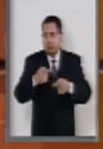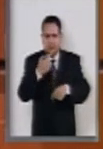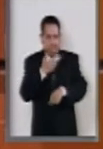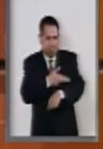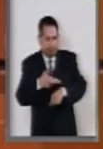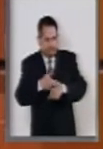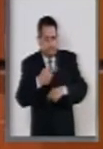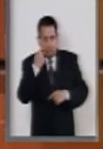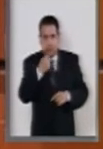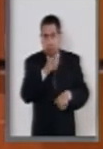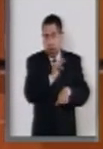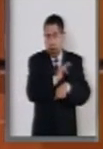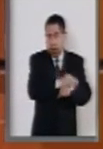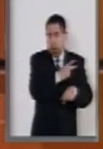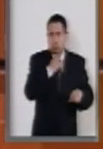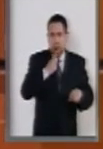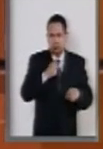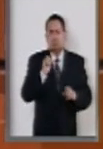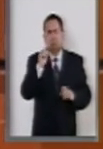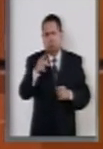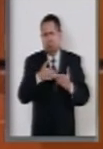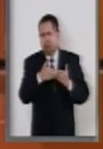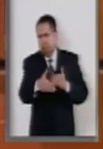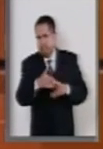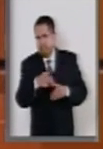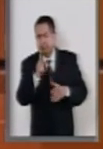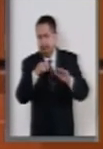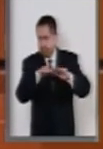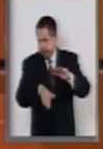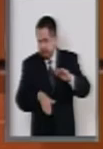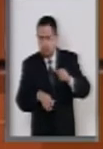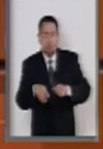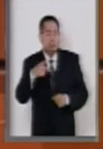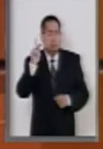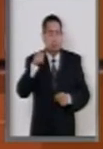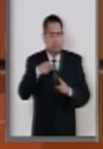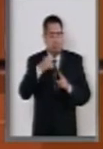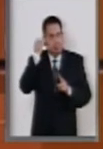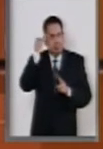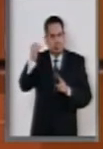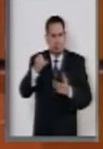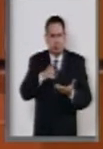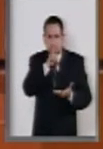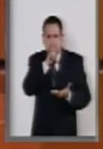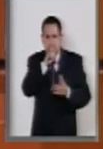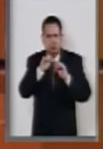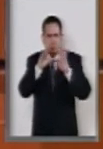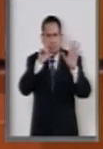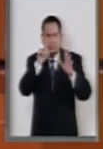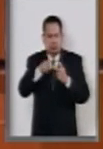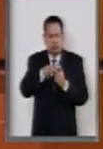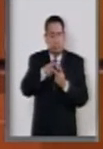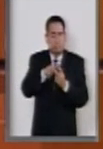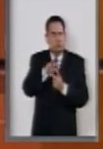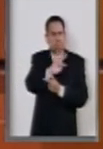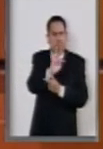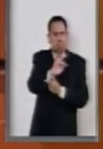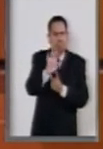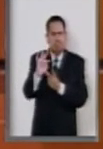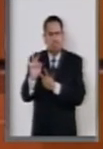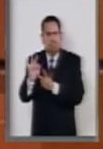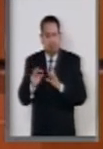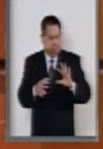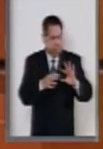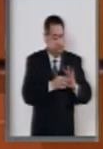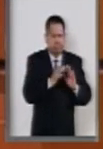ejercicio del derecho del imputado. Sin embargo, este precepto no contempla los 2 supuestos constitucionales en